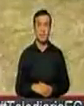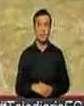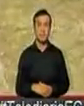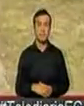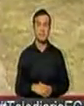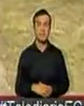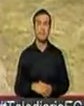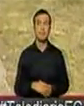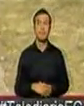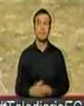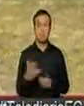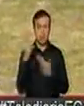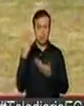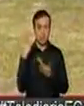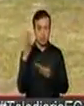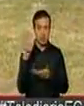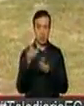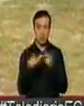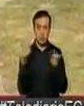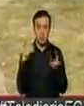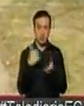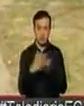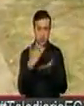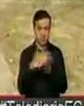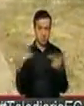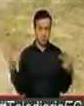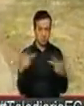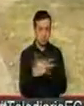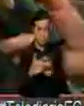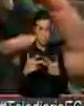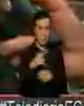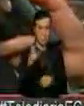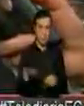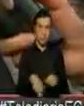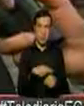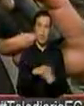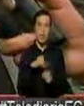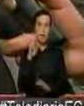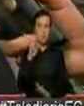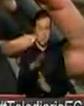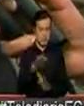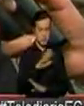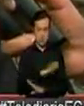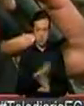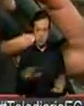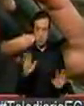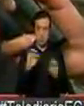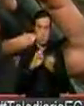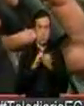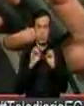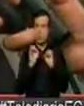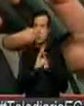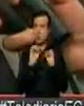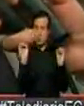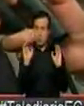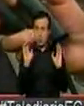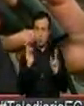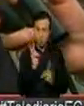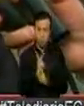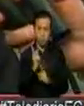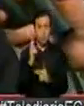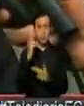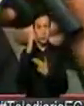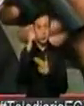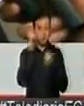Los uniformados lograron que la población pueda circular por el sitio. De manera pacífica, sin más que hacer la presencia policial y